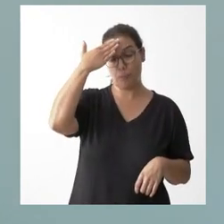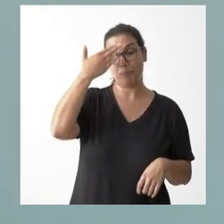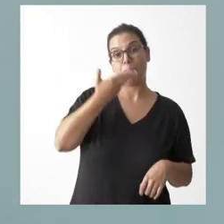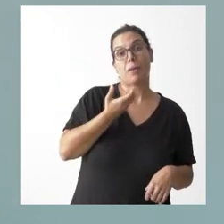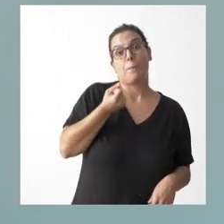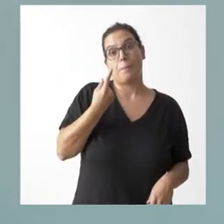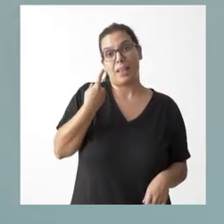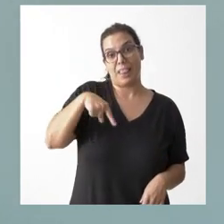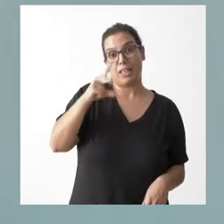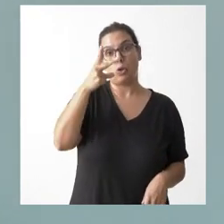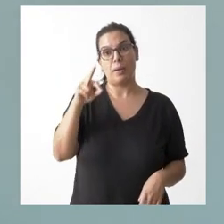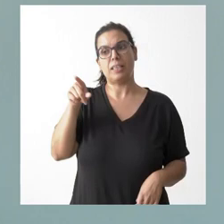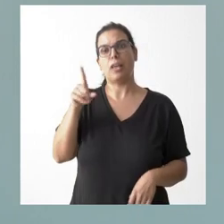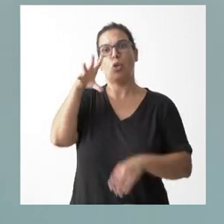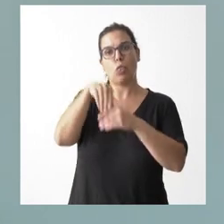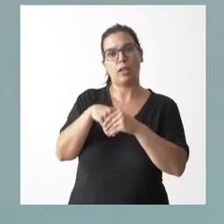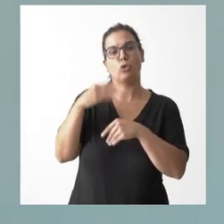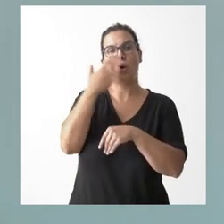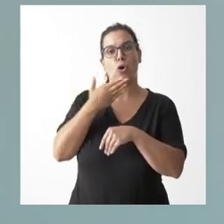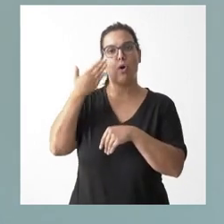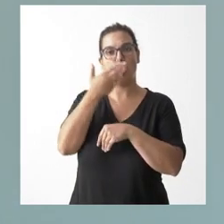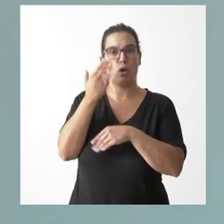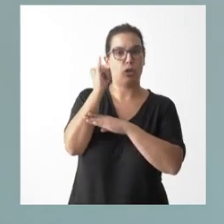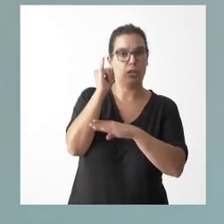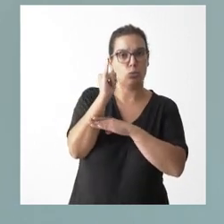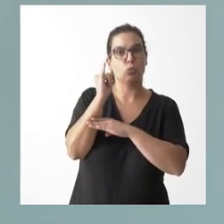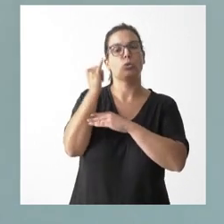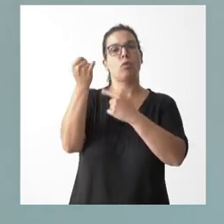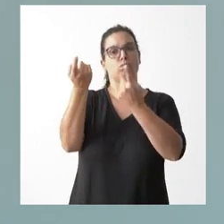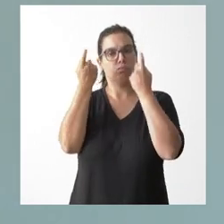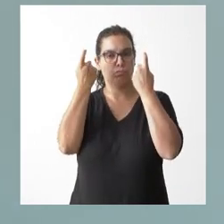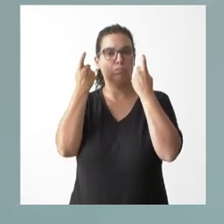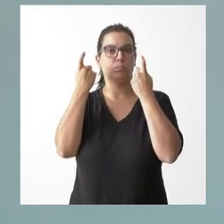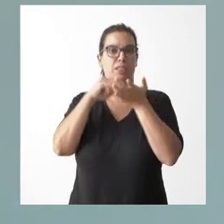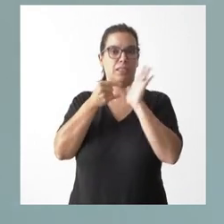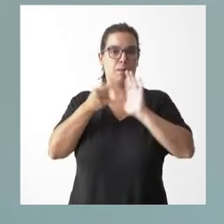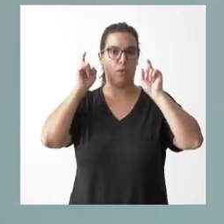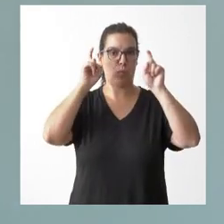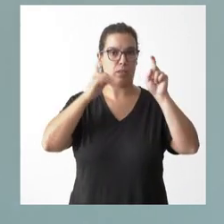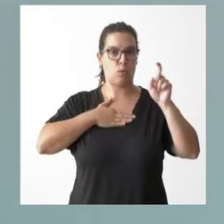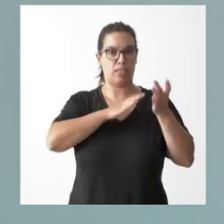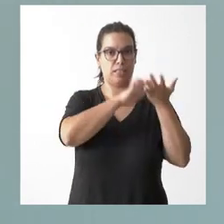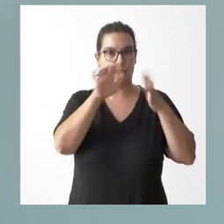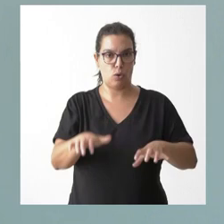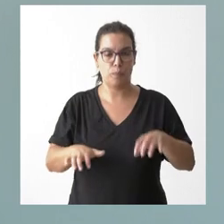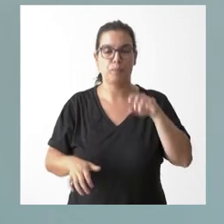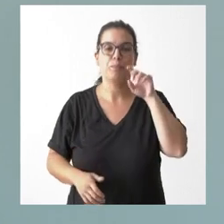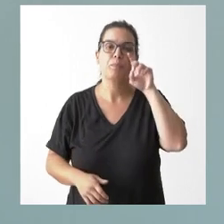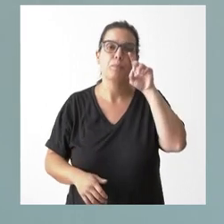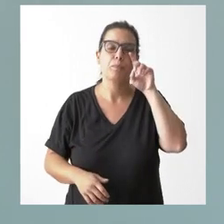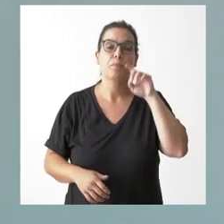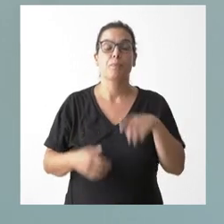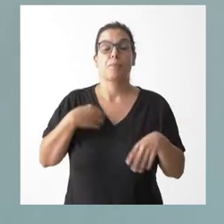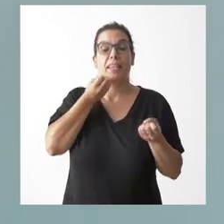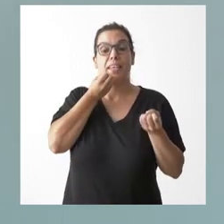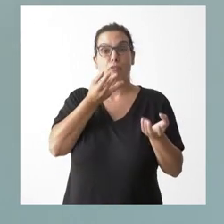1.120 son alumnos que reciben asistencia en el sistema educativo de Castilla y León. Tengo la